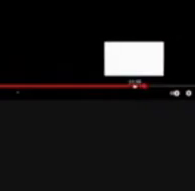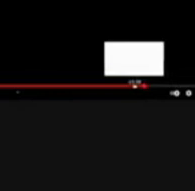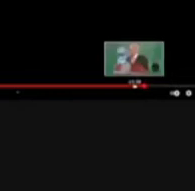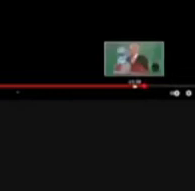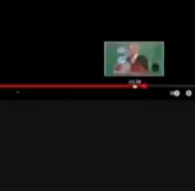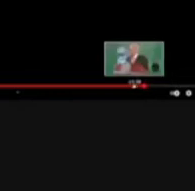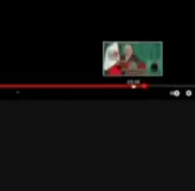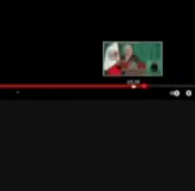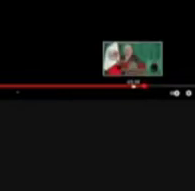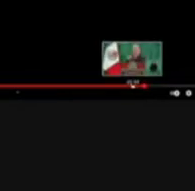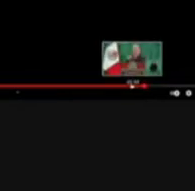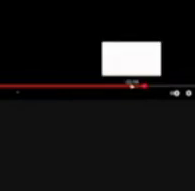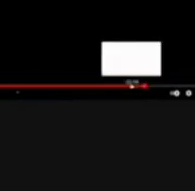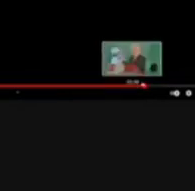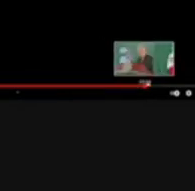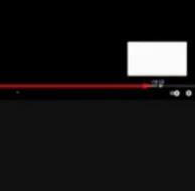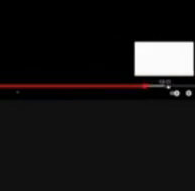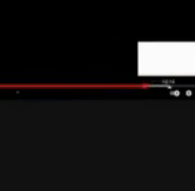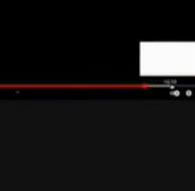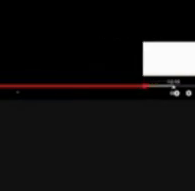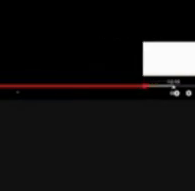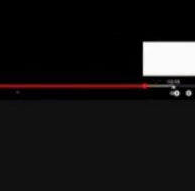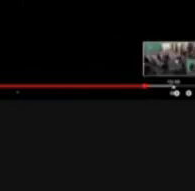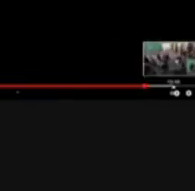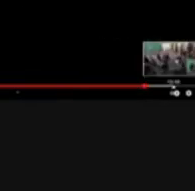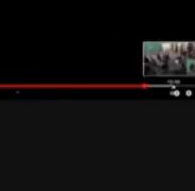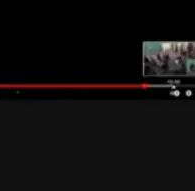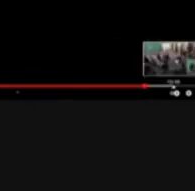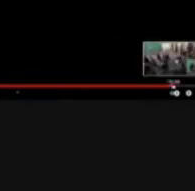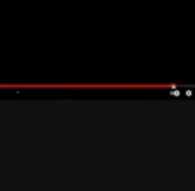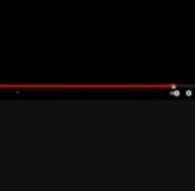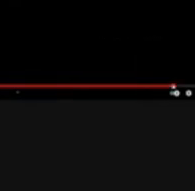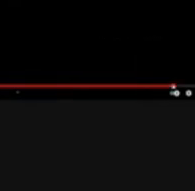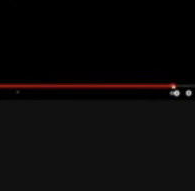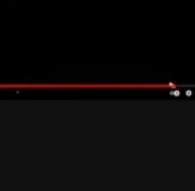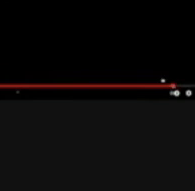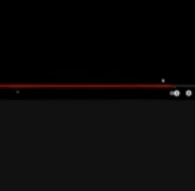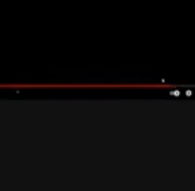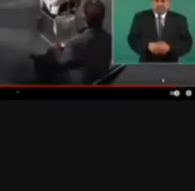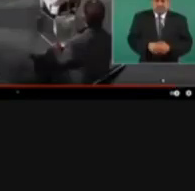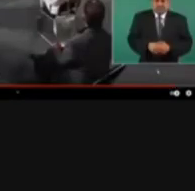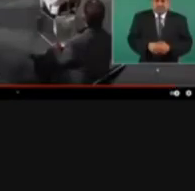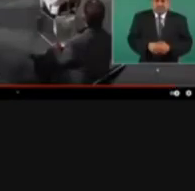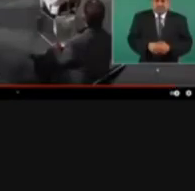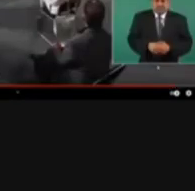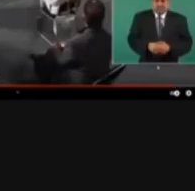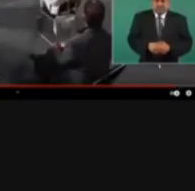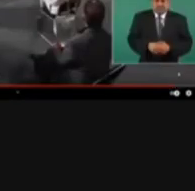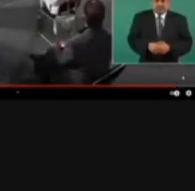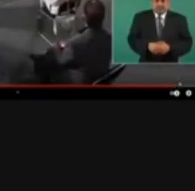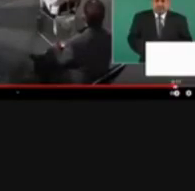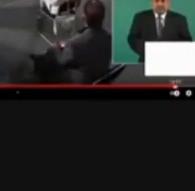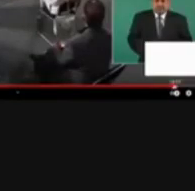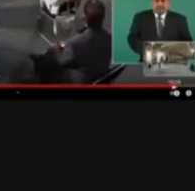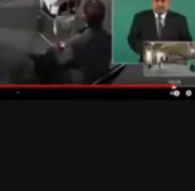ver por aquí una partecita donde los periodistas pueden hacer sus preguntas. A ver si